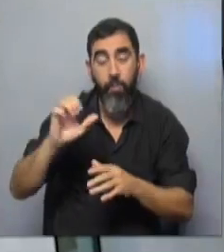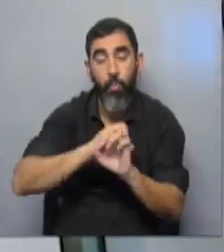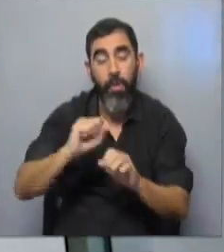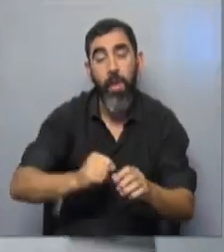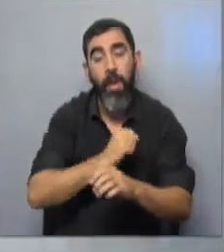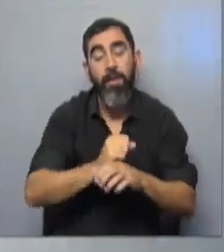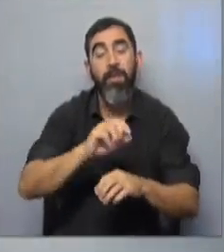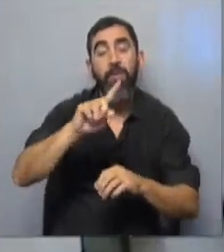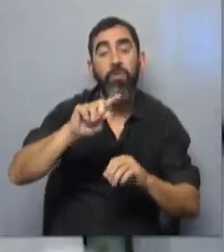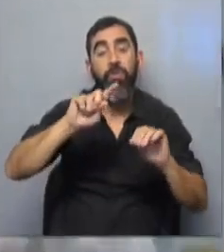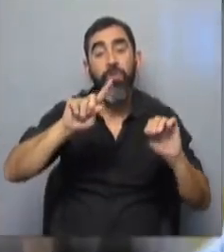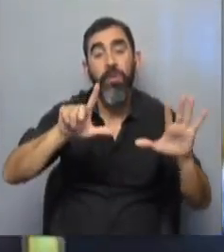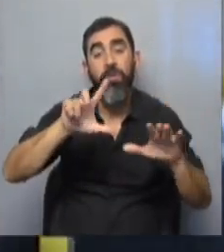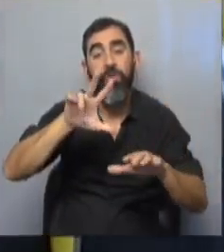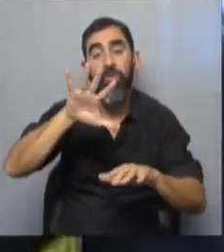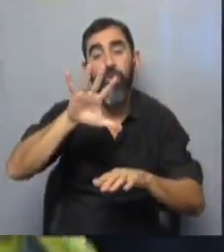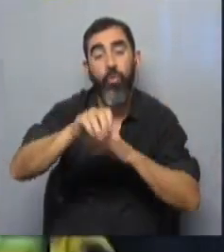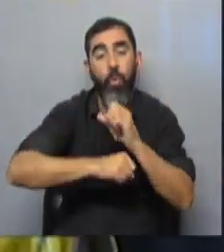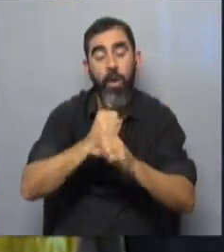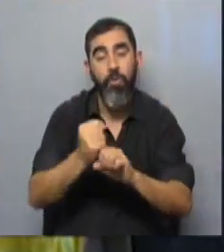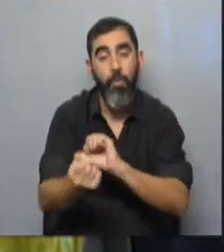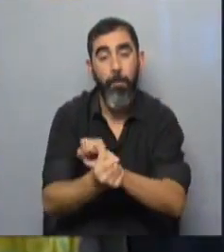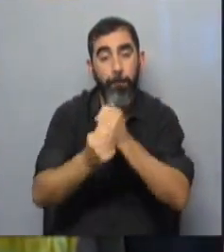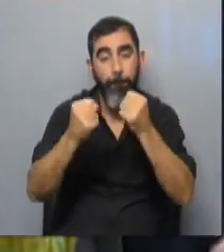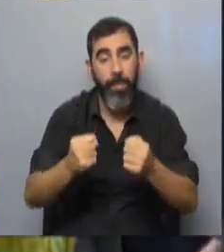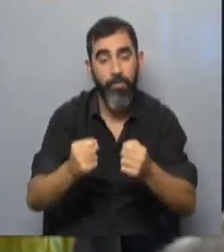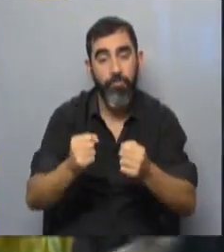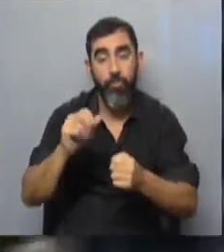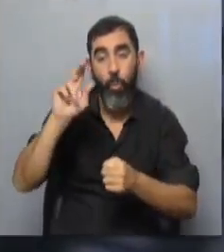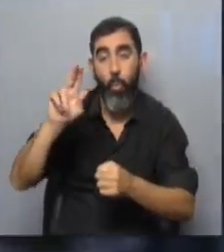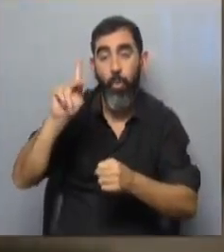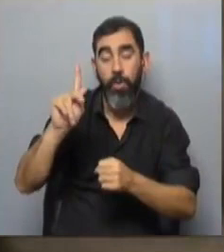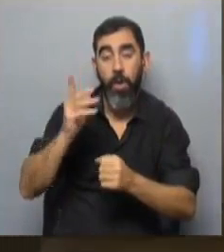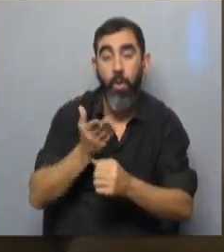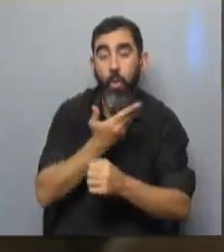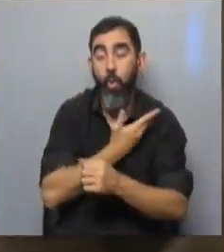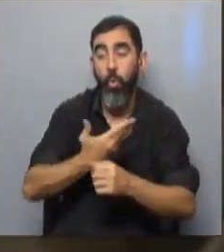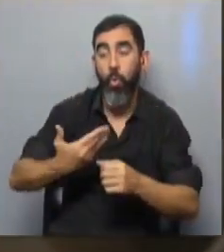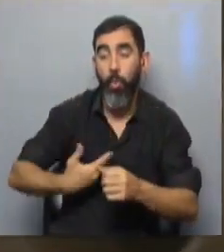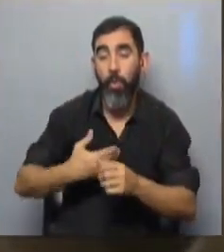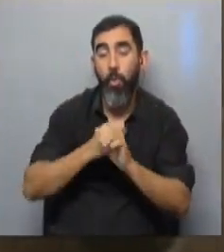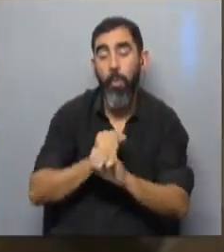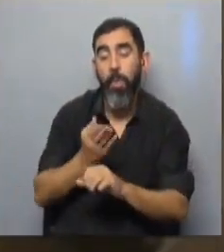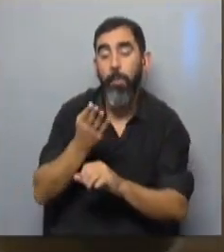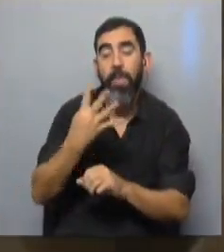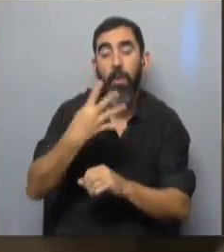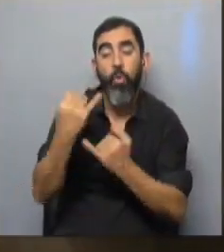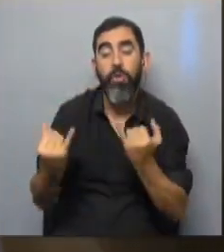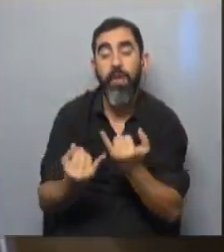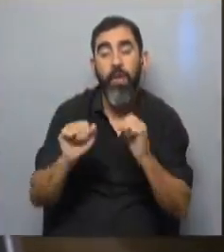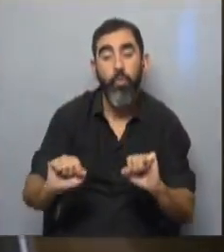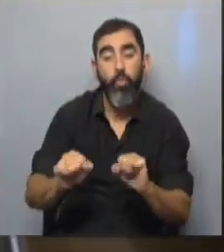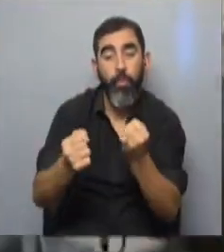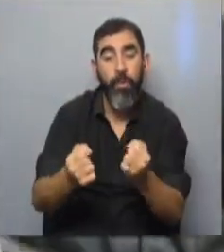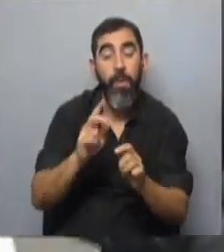hasta 175 años de cárcel. La resolución del gobierno británico puede ser recurrida dentro de los próximos 14 días y además la